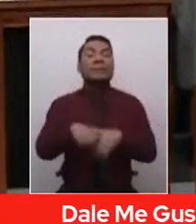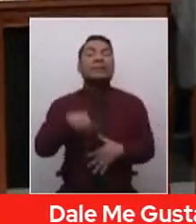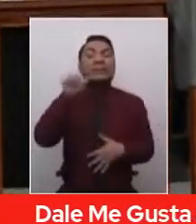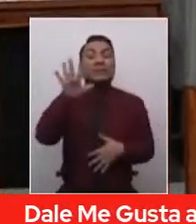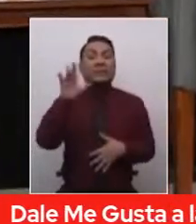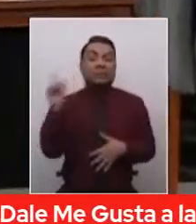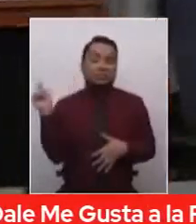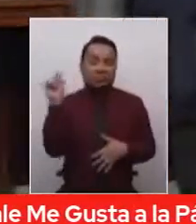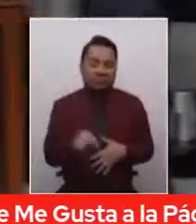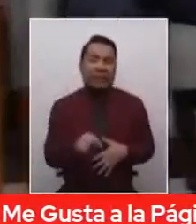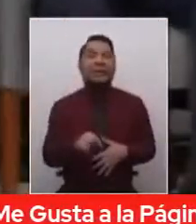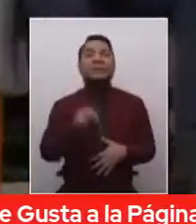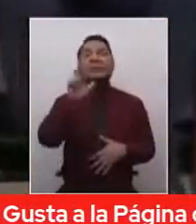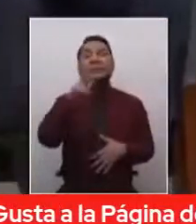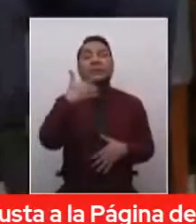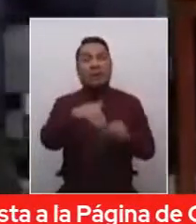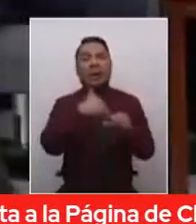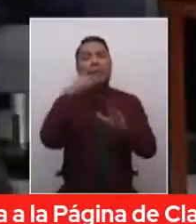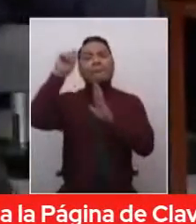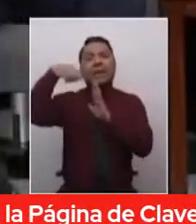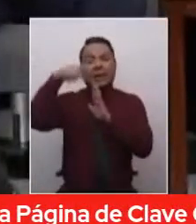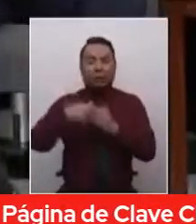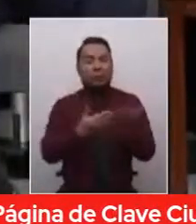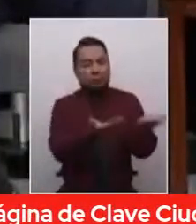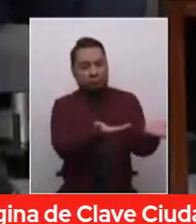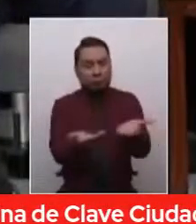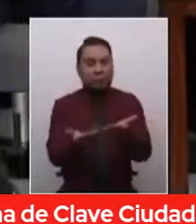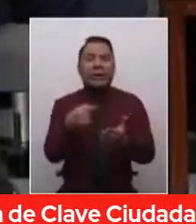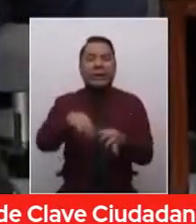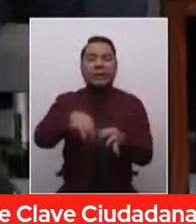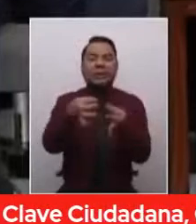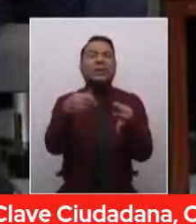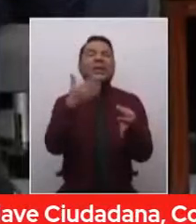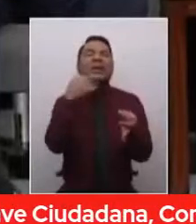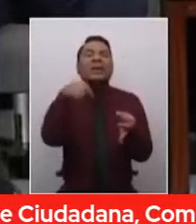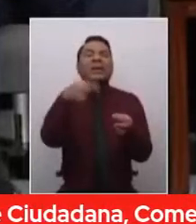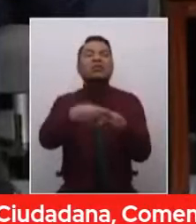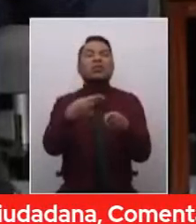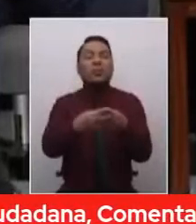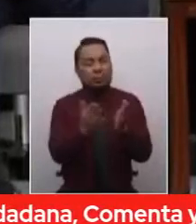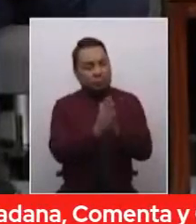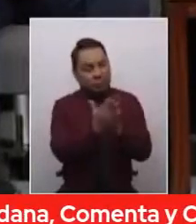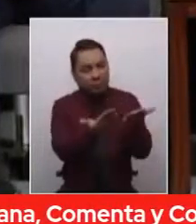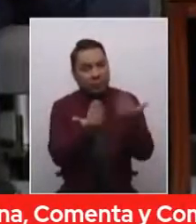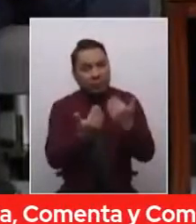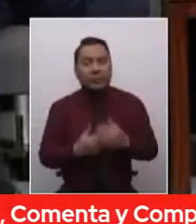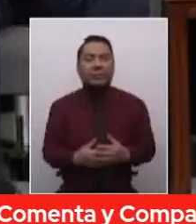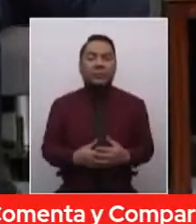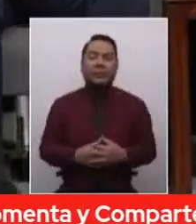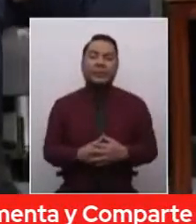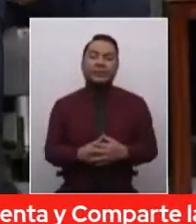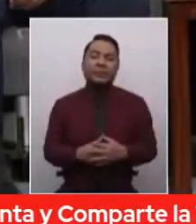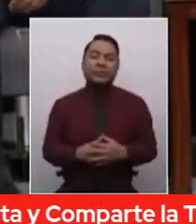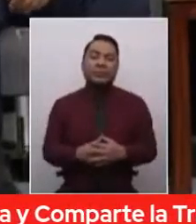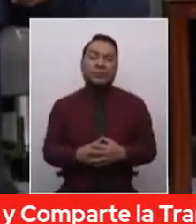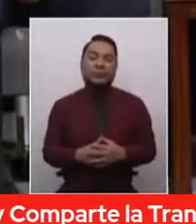están presentes y 3 nos han enviado un video. Señor Chejade, ¿de quién es el nombre? ¿A quién corresponde? Por favor. Sí, cómo no.